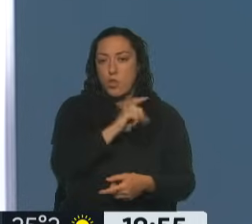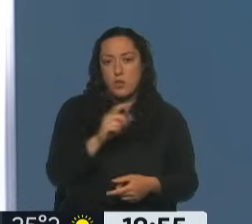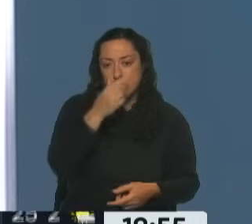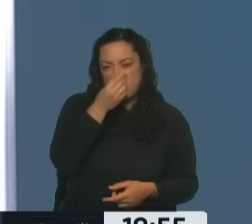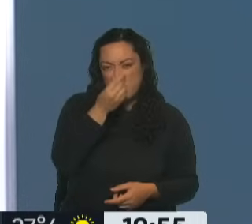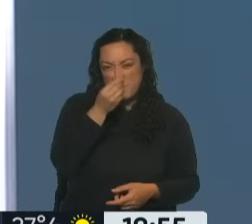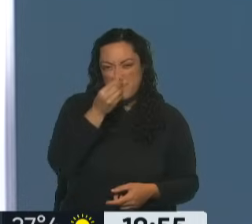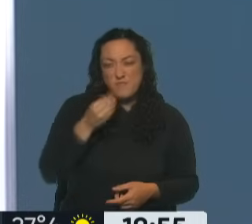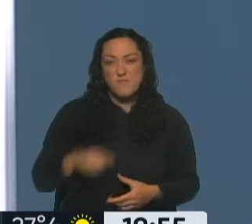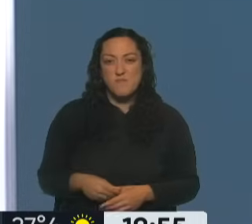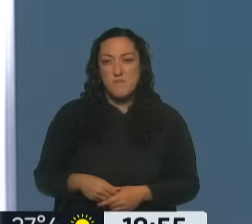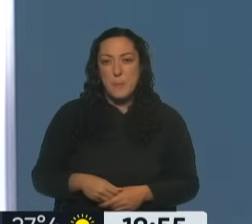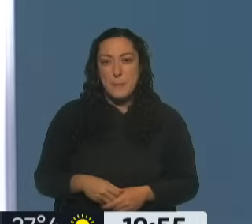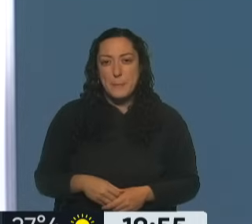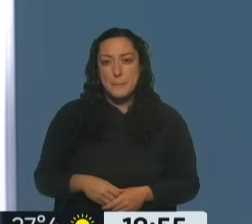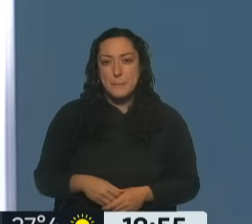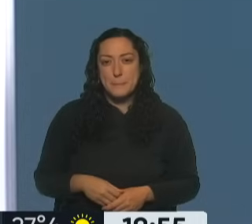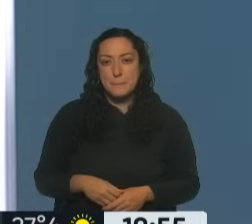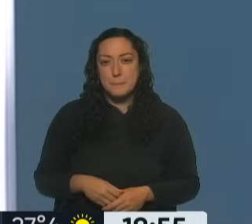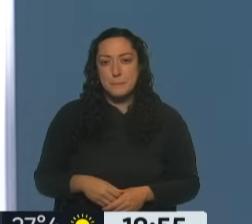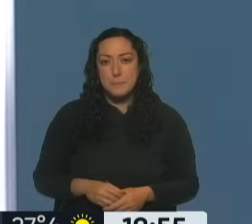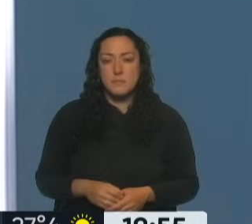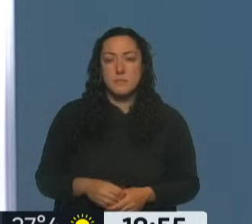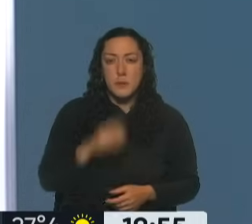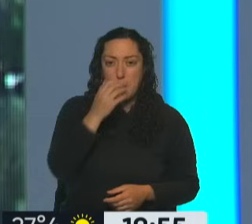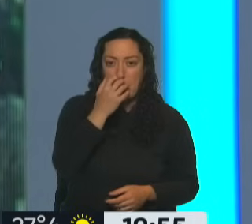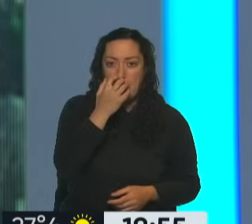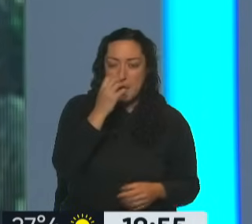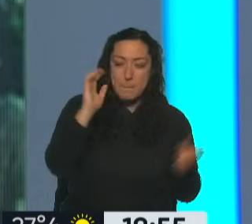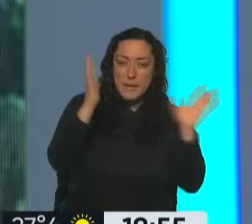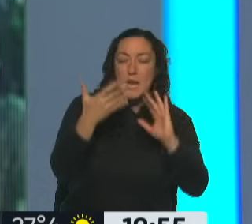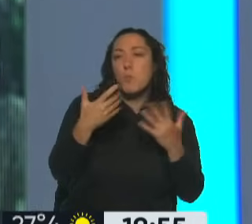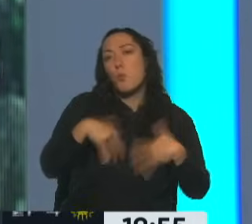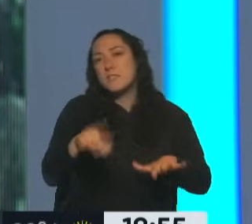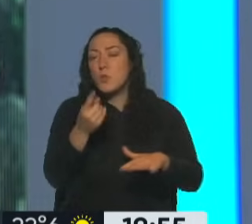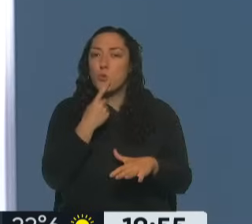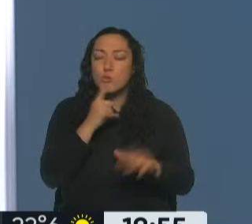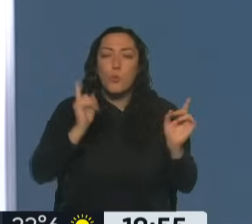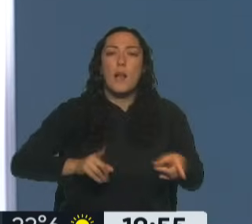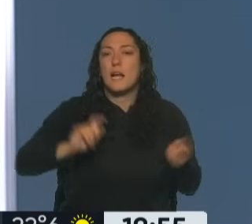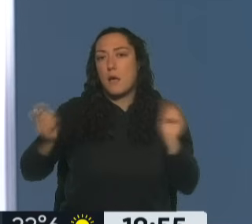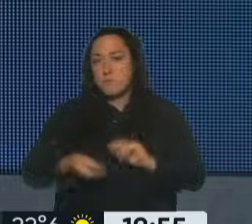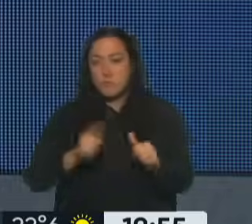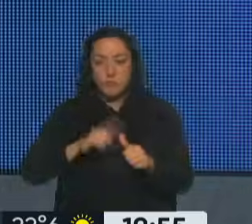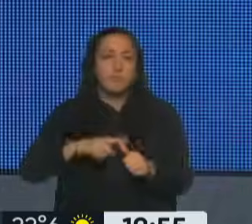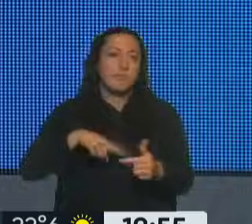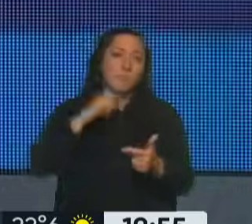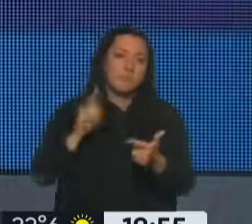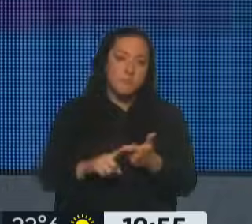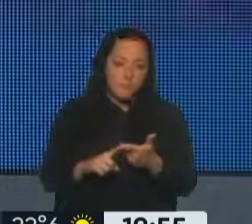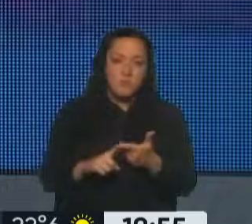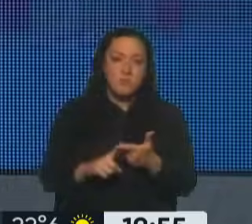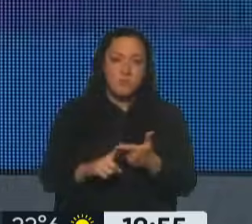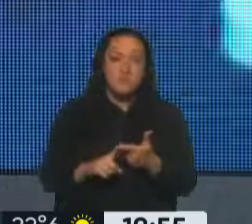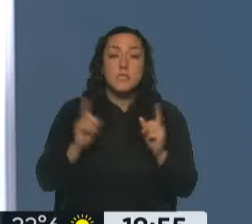está. No quiero más. reconozco que por ahí esto puede ser medio dudoso, pero quiero cambio. Esa es una de las razones. Incluso lo que hay